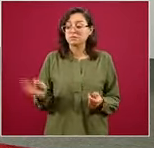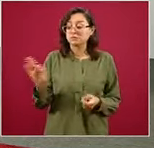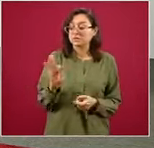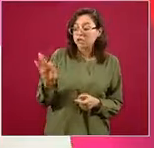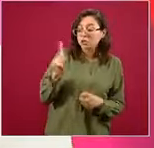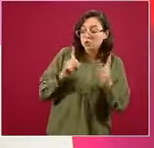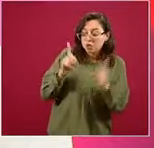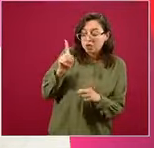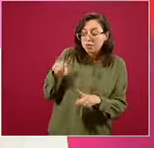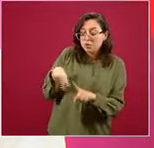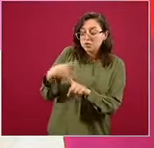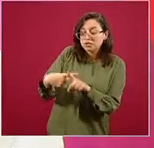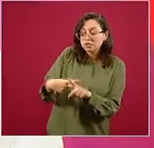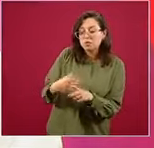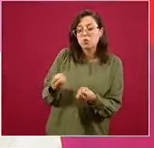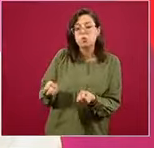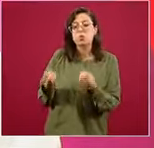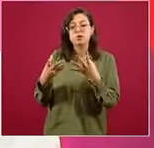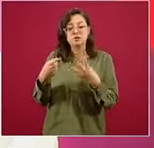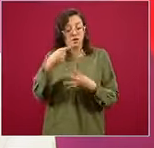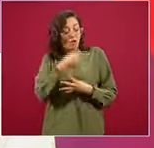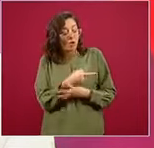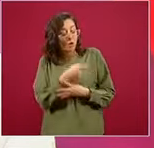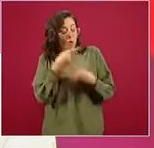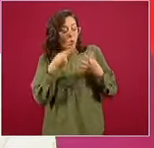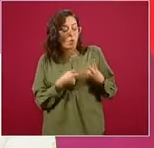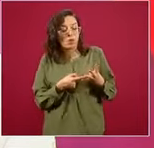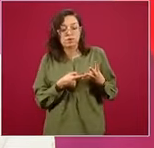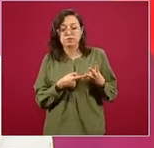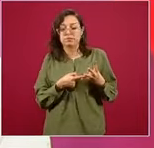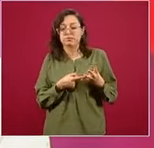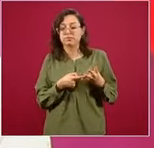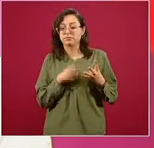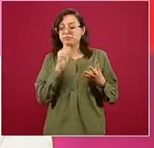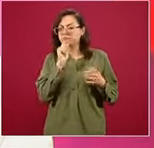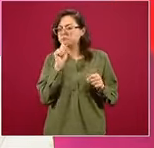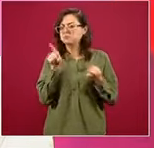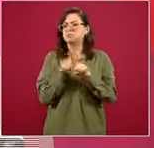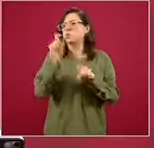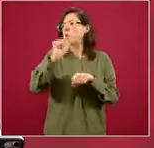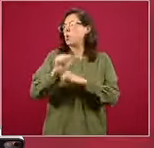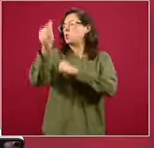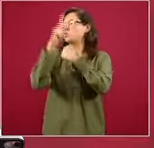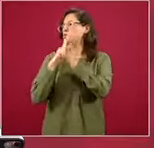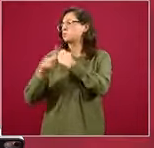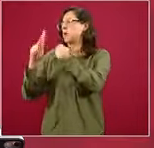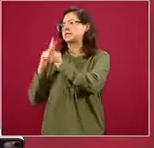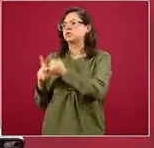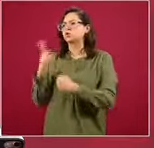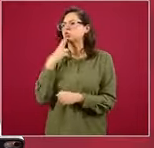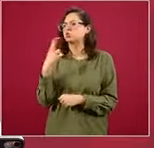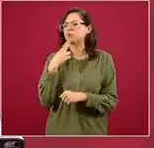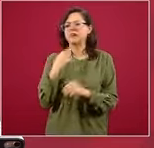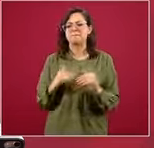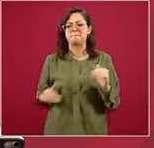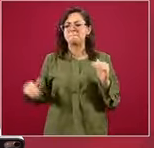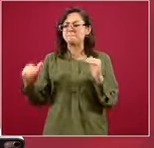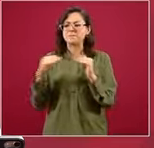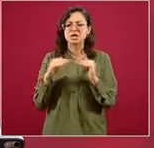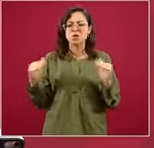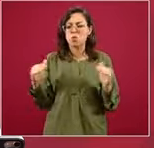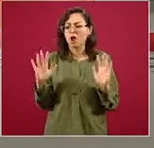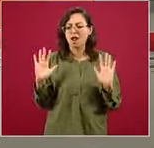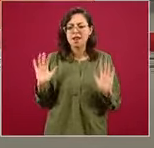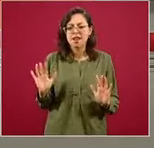sospechosos. Estos 4 indicadores son semejantes a los que se usan en otros países del mundo, son semejantes a los